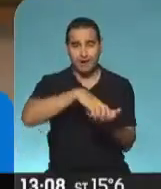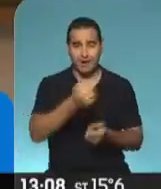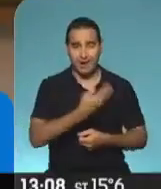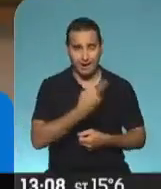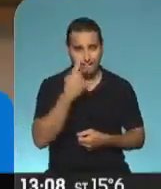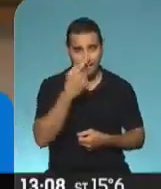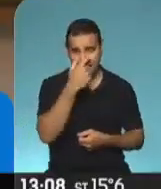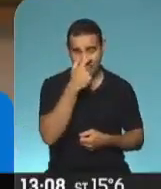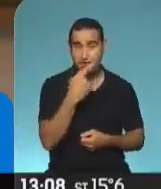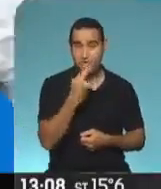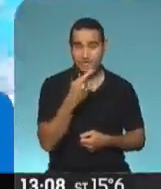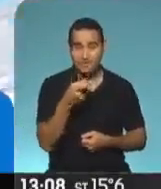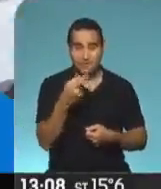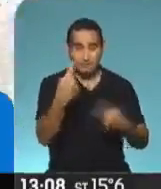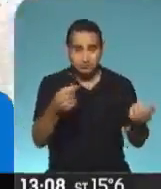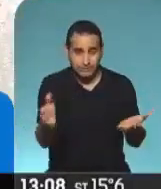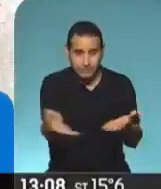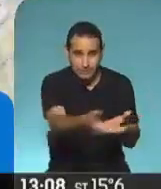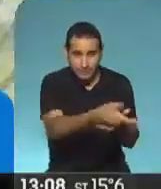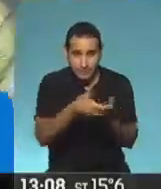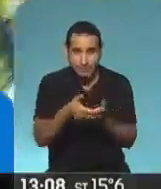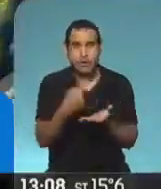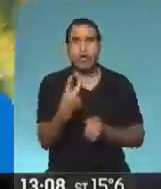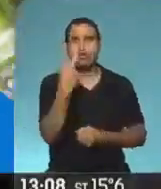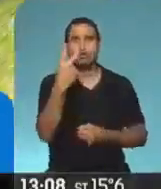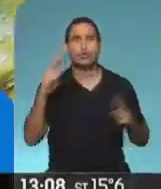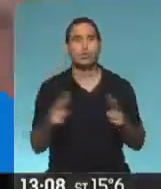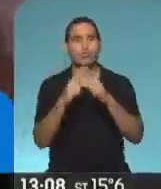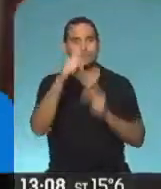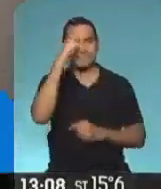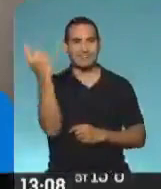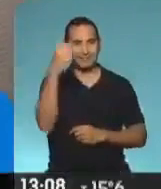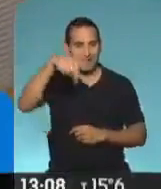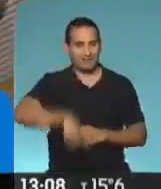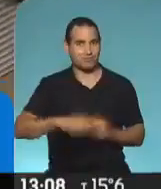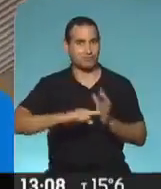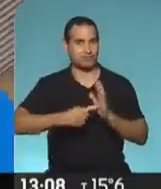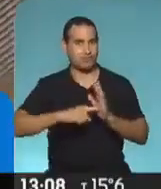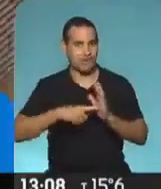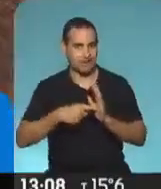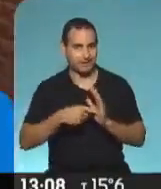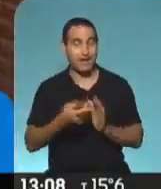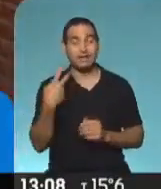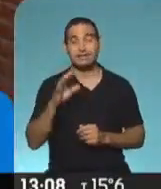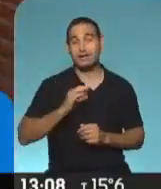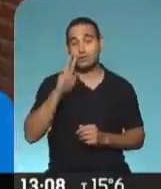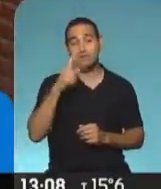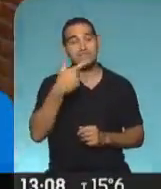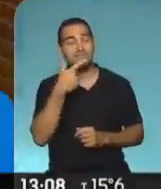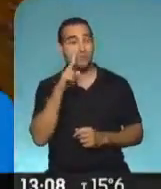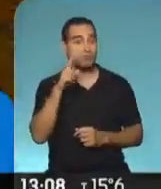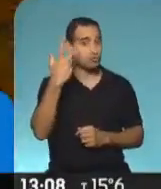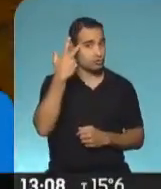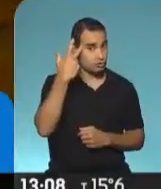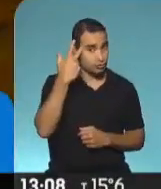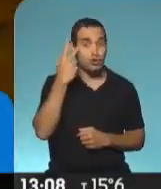fichas encontradas fueron elaboradas en ocasión de 2 cumbres internacionales celebradas aquí en Buenos Aires en los años 2017 y